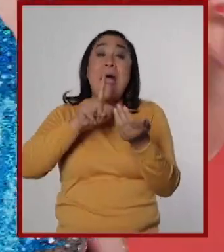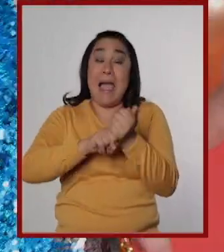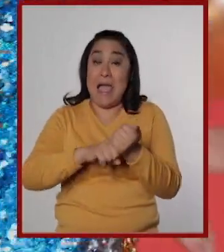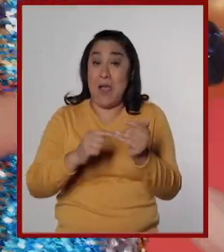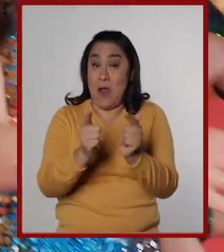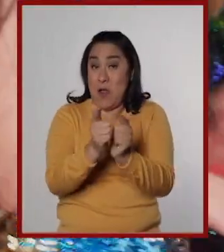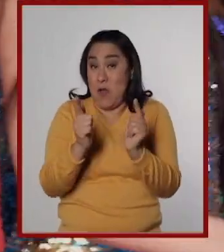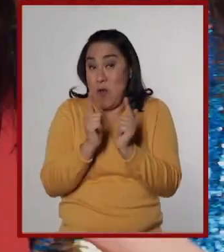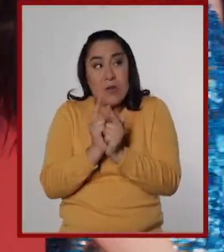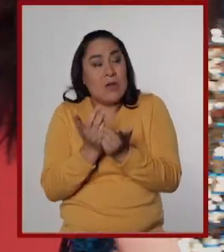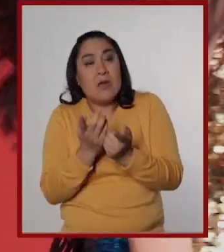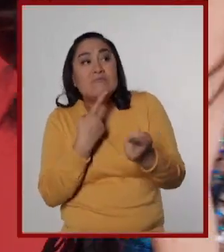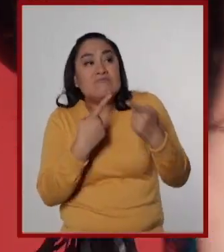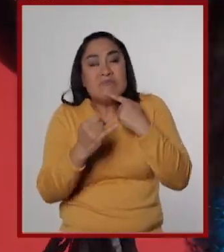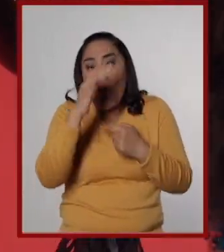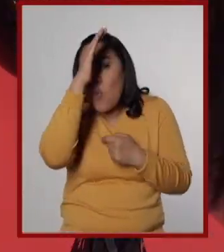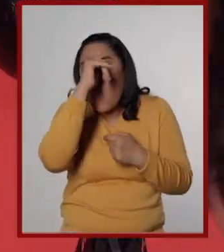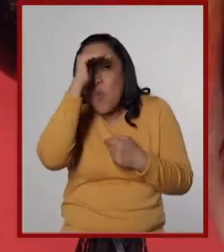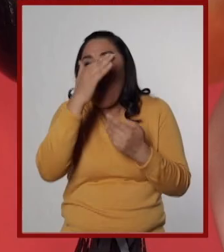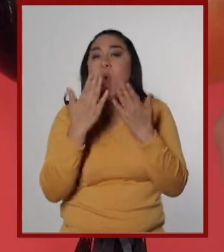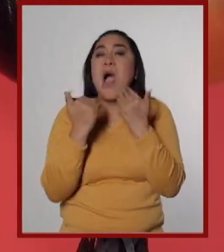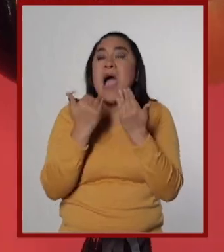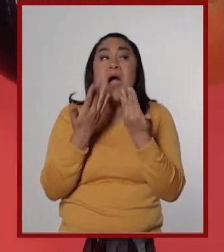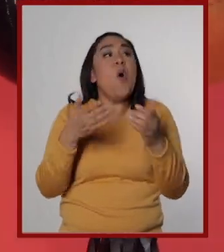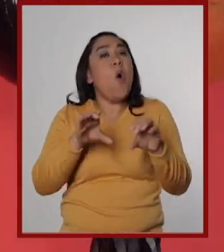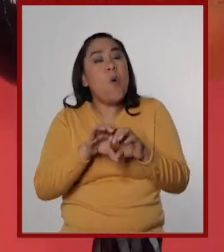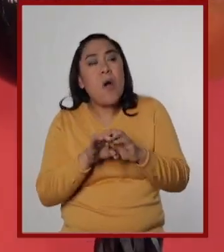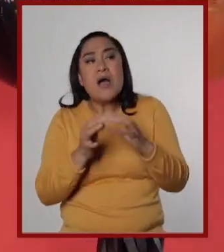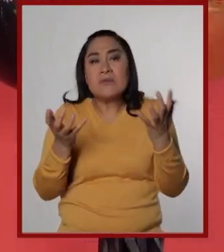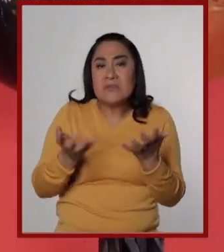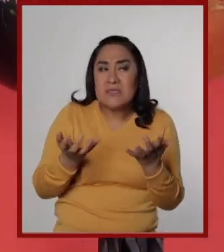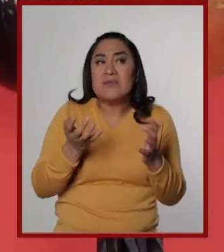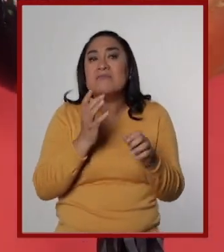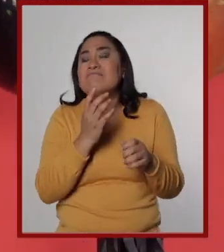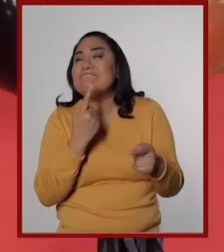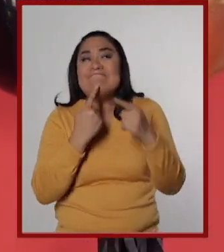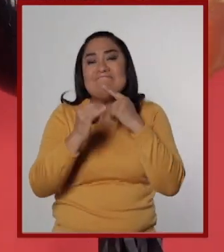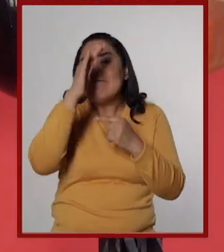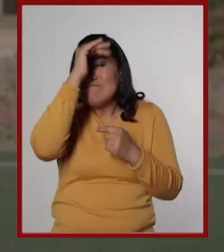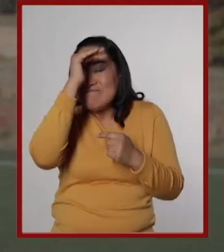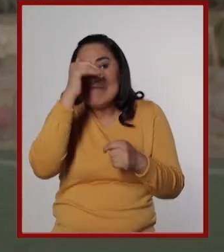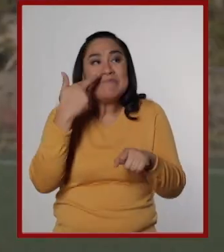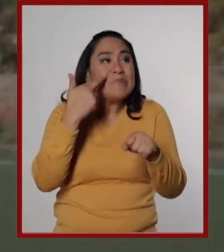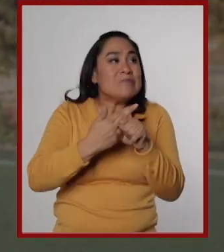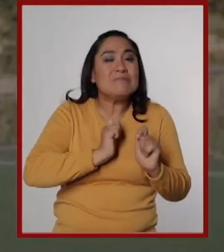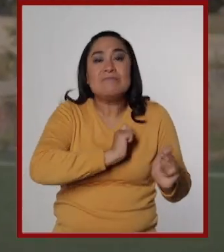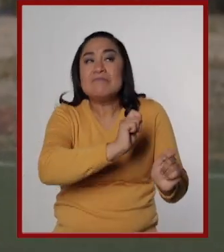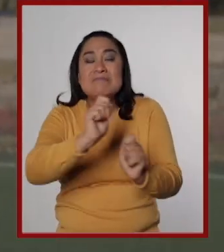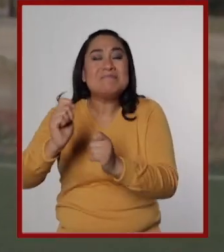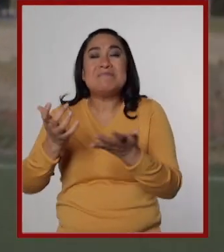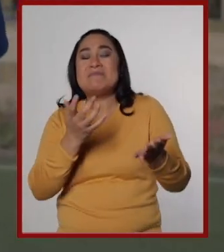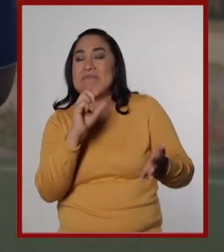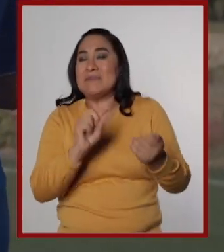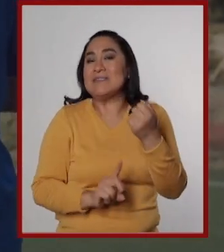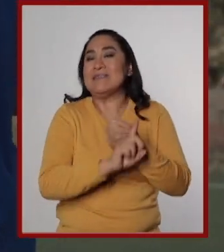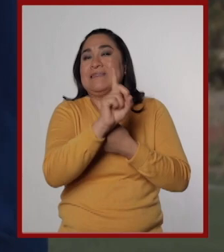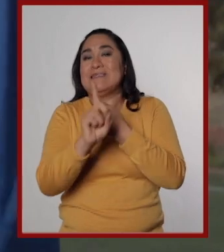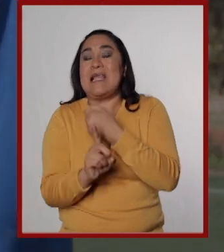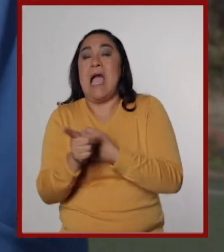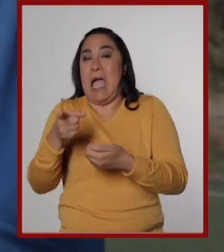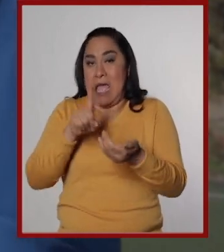grupo donde no se ponen de acuerdo en cómo hacer las cosas o qué cosas son las que tienen que hacer o qué le toca a cada quien. Son los